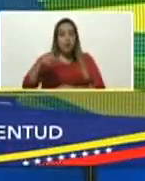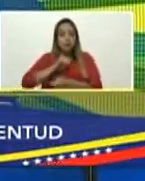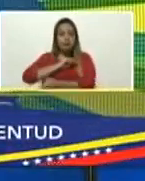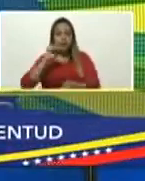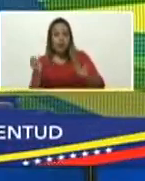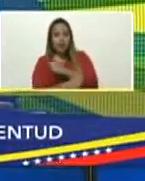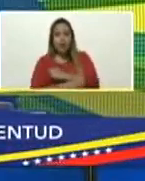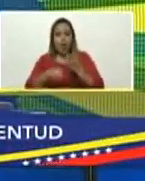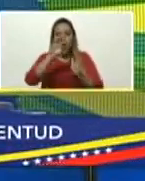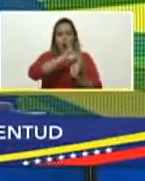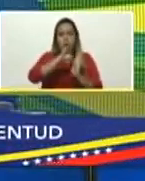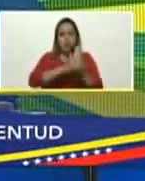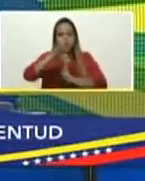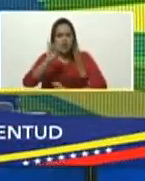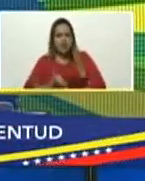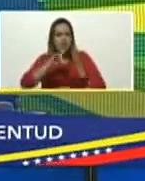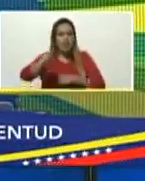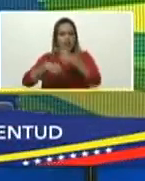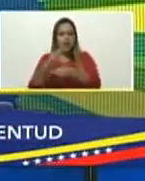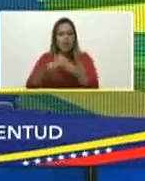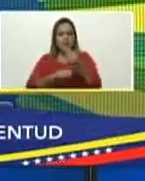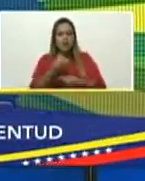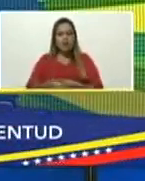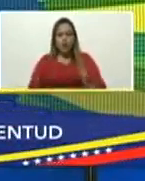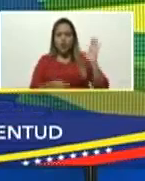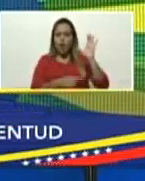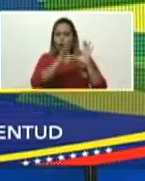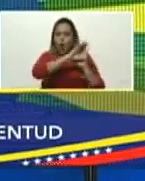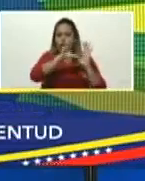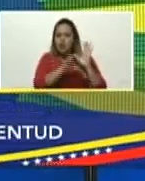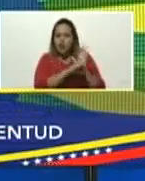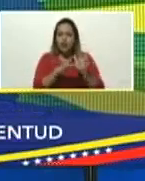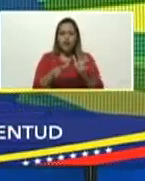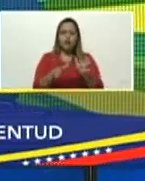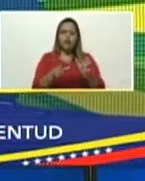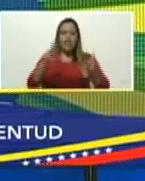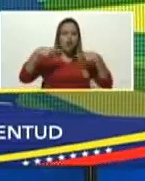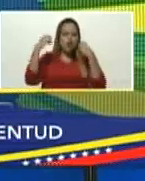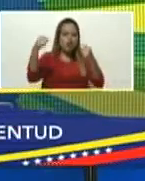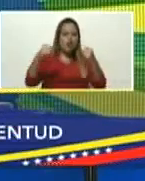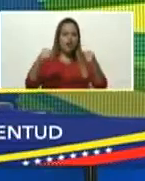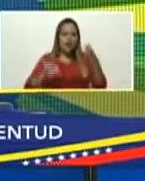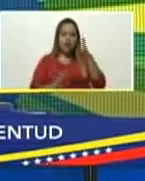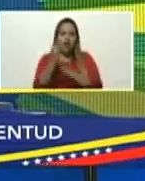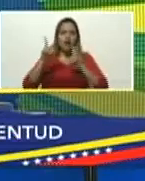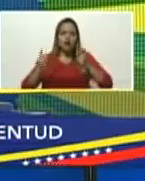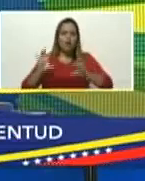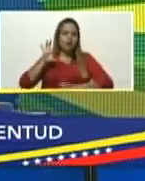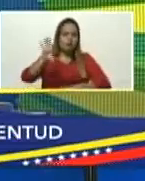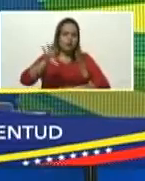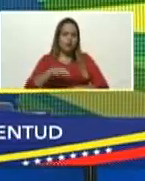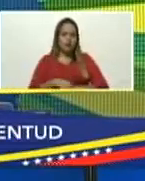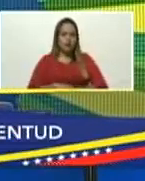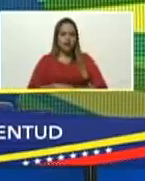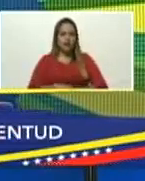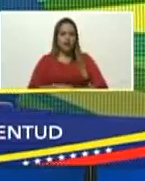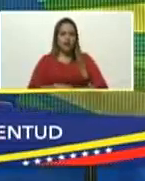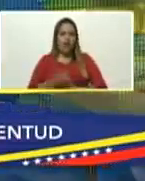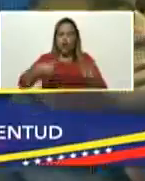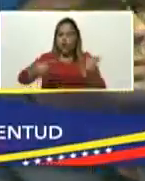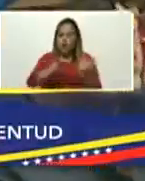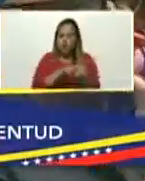en constituyente y luego se convirtió en constitución victoriosa, fundacional de una nueva república,